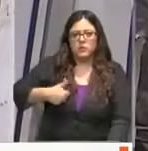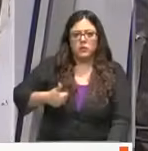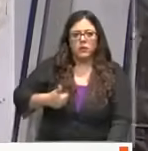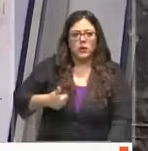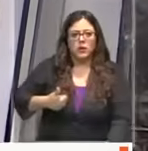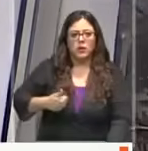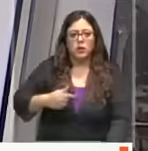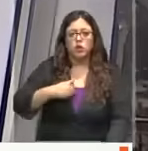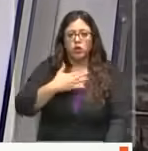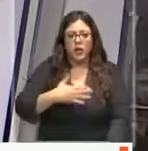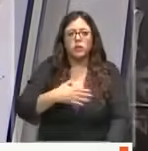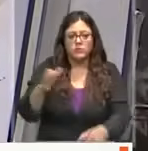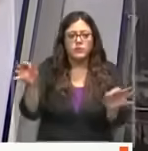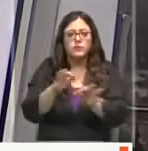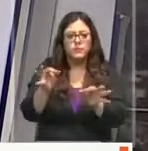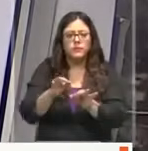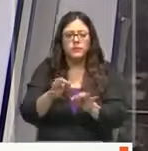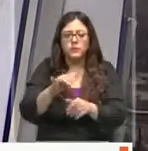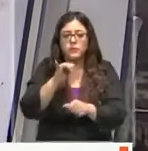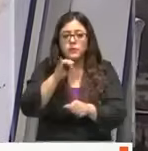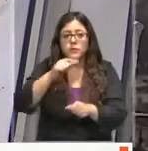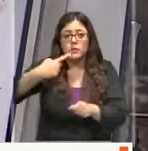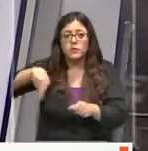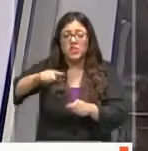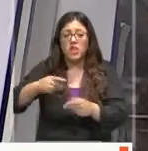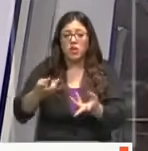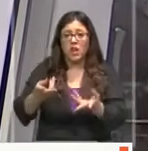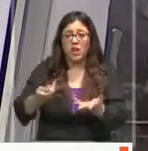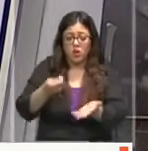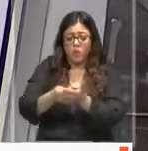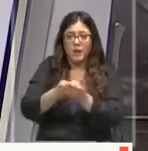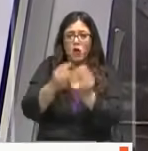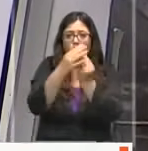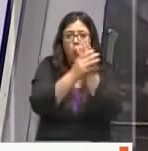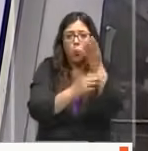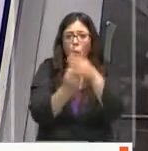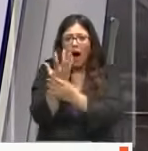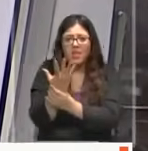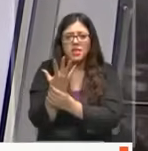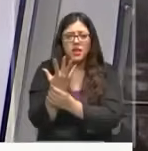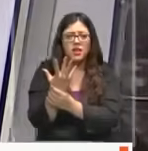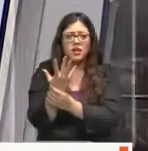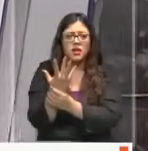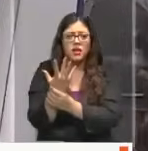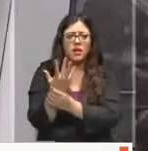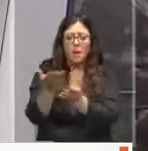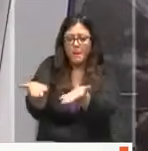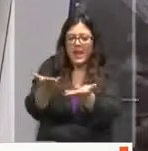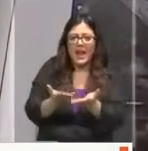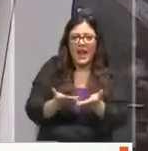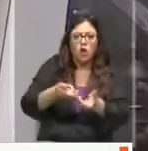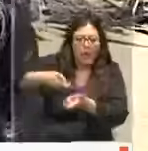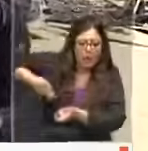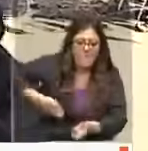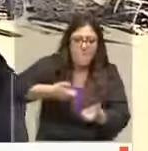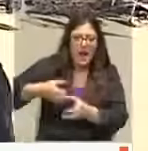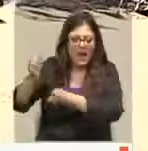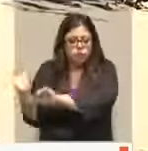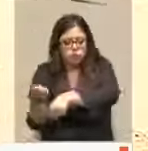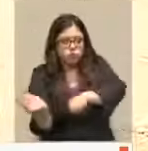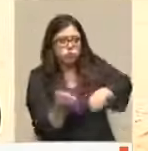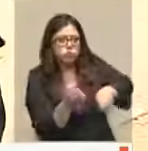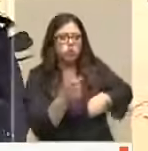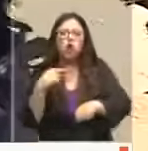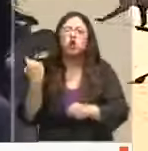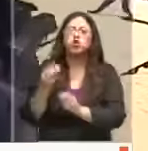quería destacar. Y ellos, no sé si de sus medios, compraron guantecitos. Me regalaron palas, cobillones. Vinimos a apoyar